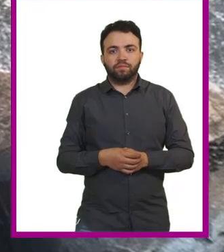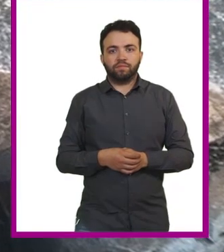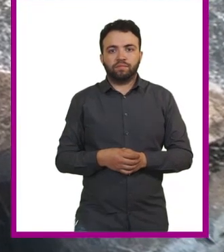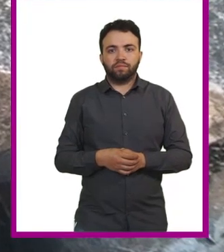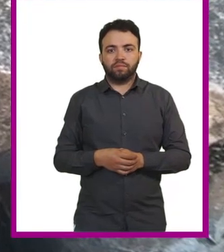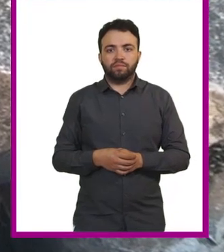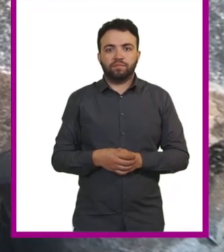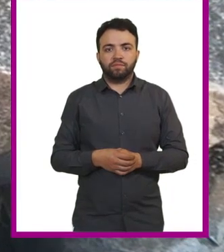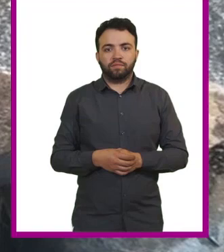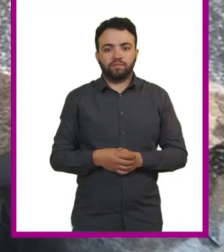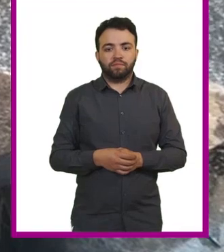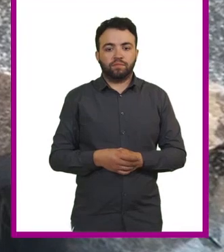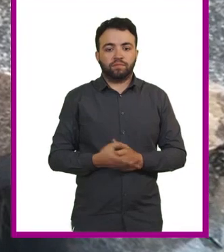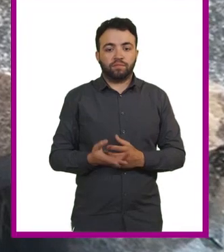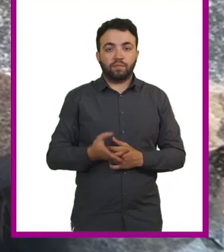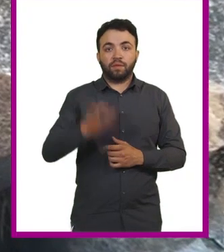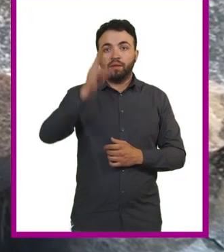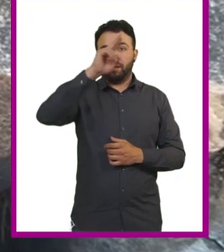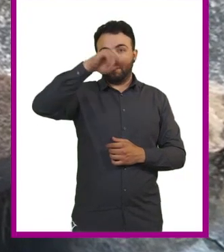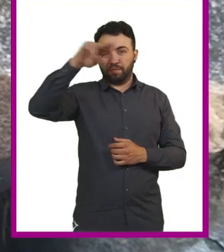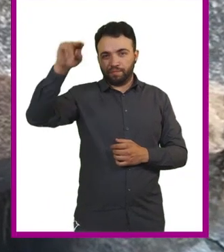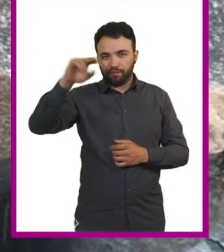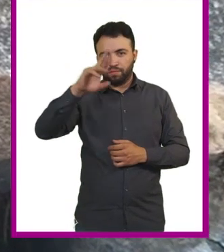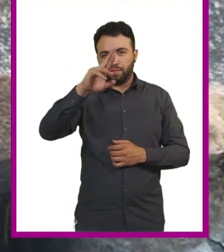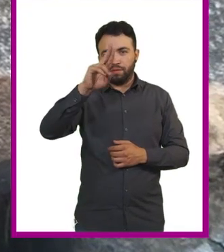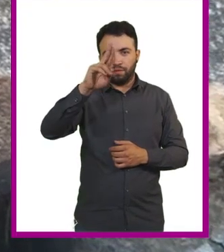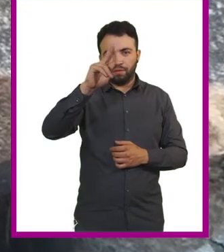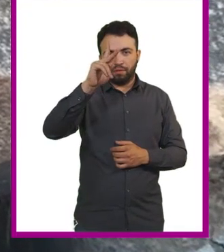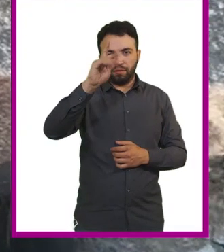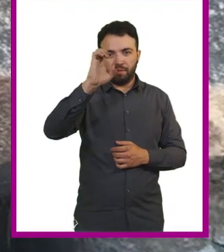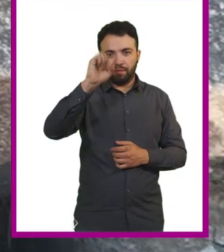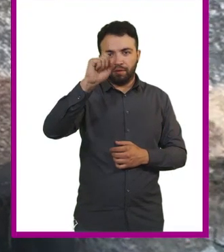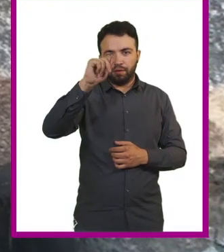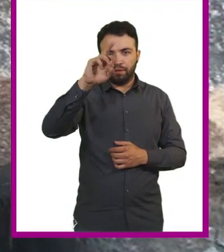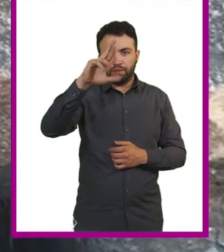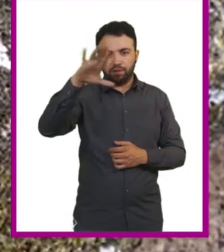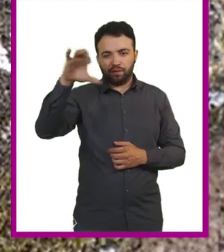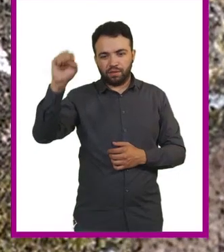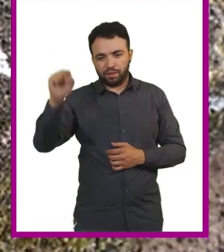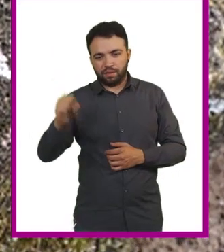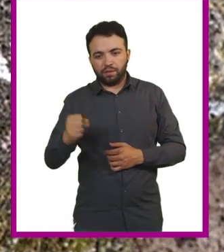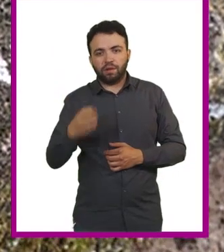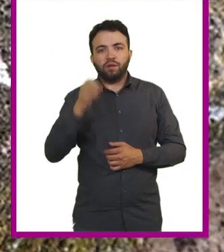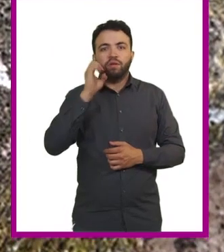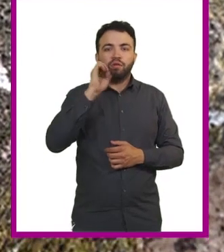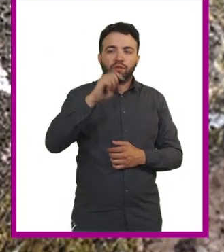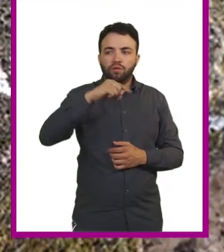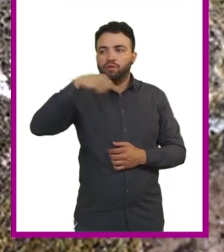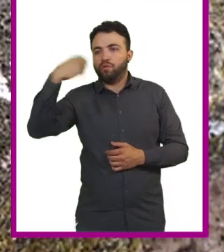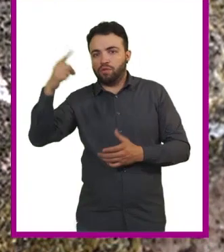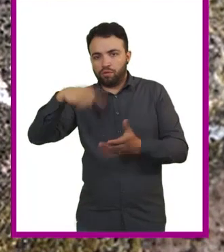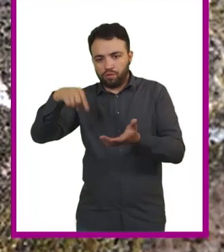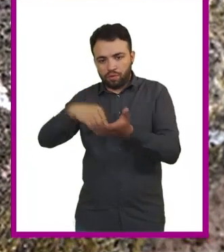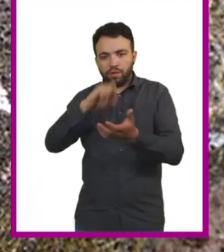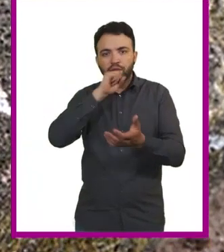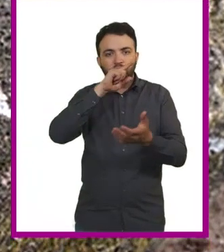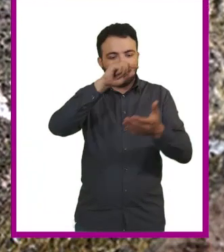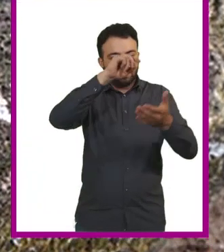Tanto las pinturas rupestres como otro tipo de sitios como son los petrograbados, que son grabados en la roca,